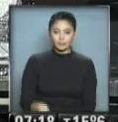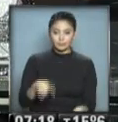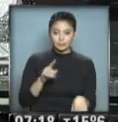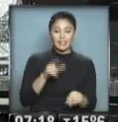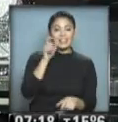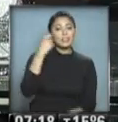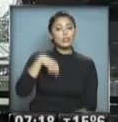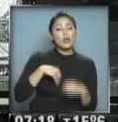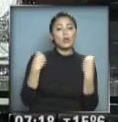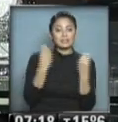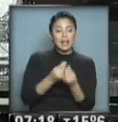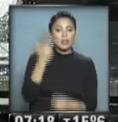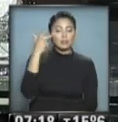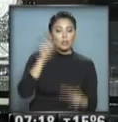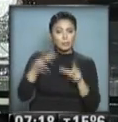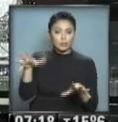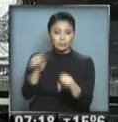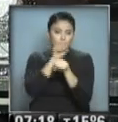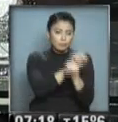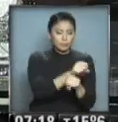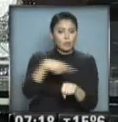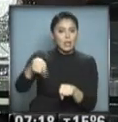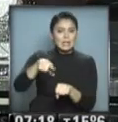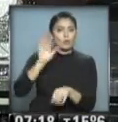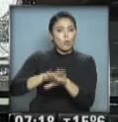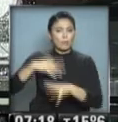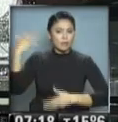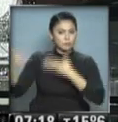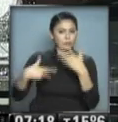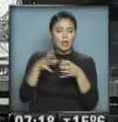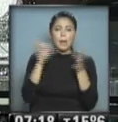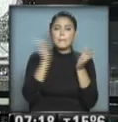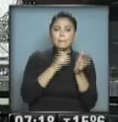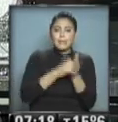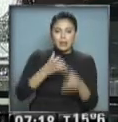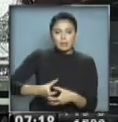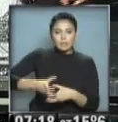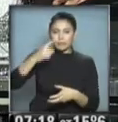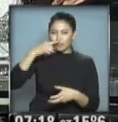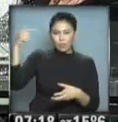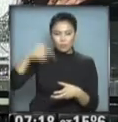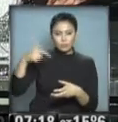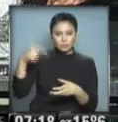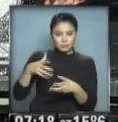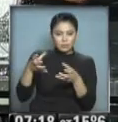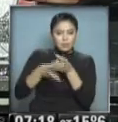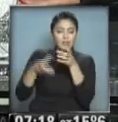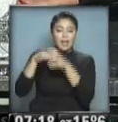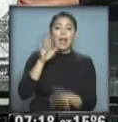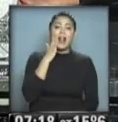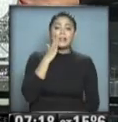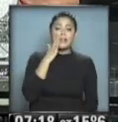18 personas en total fueron detenidas por generar estos incidentes. Portaban piedras y bidones con combustibles. Por la tarde, desde el